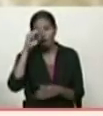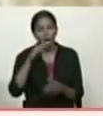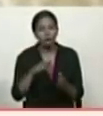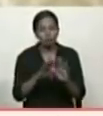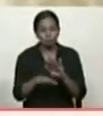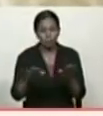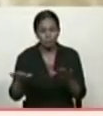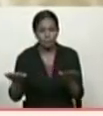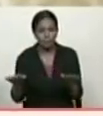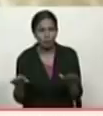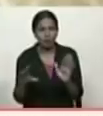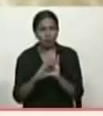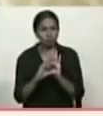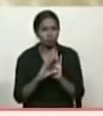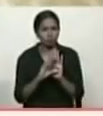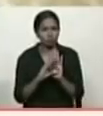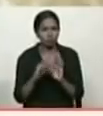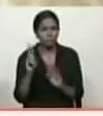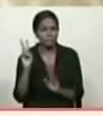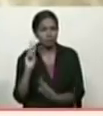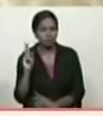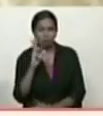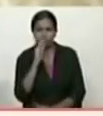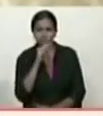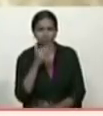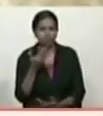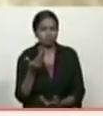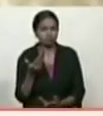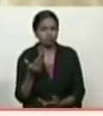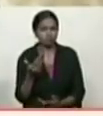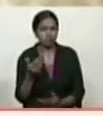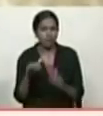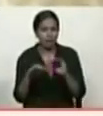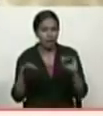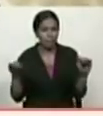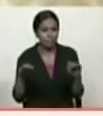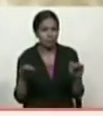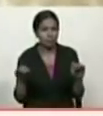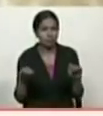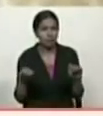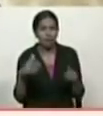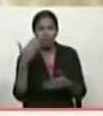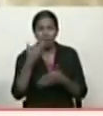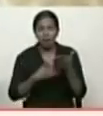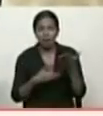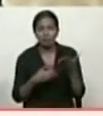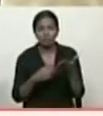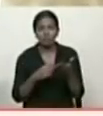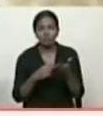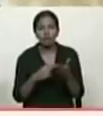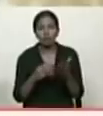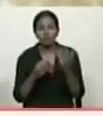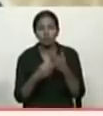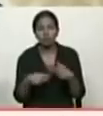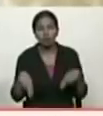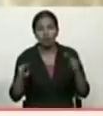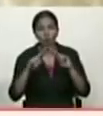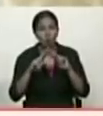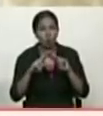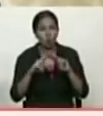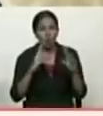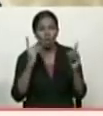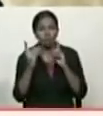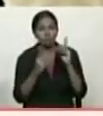no está la constitución venezolana. En esa mesa no está la Carta de las Naciones Unidas. En esa mesa no está el diálogo